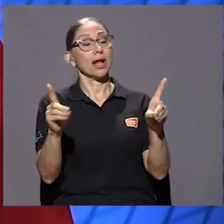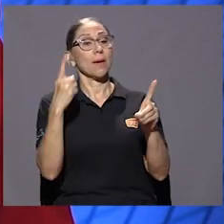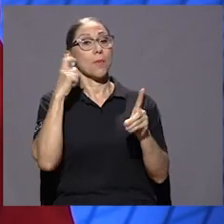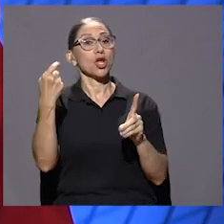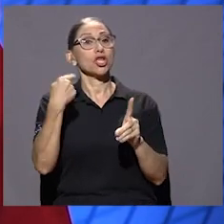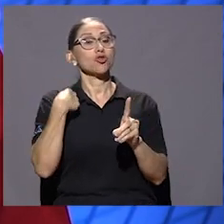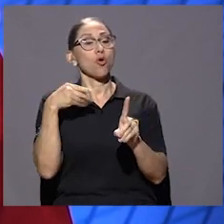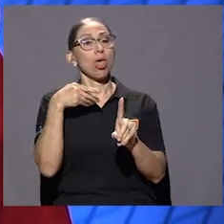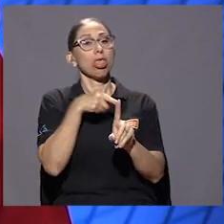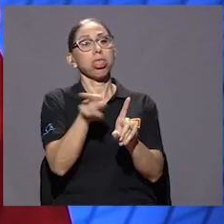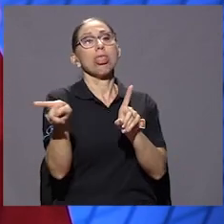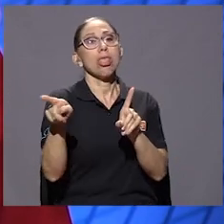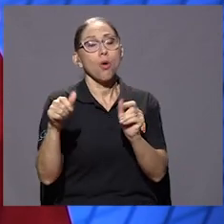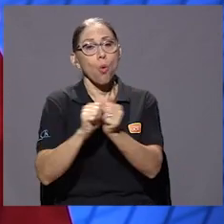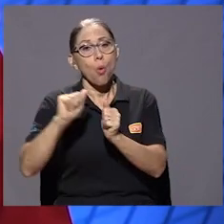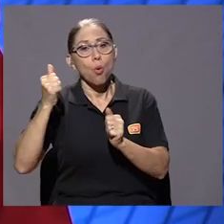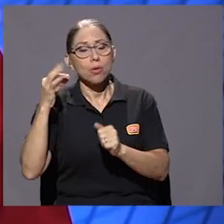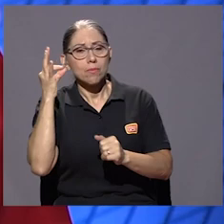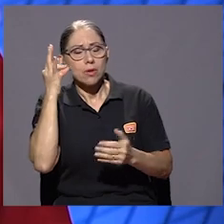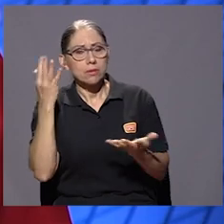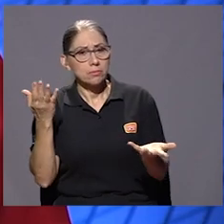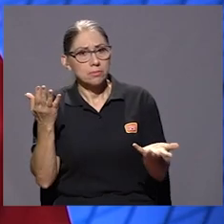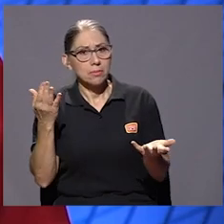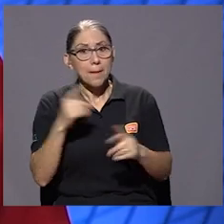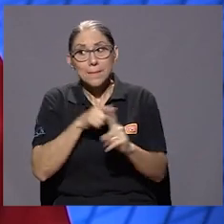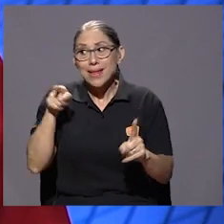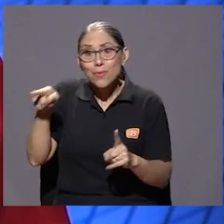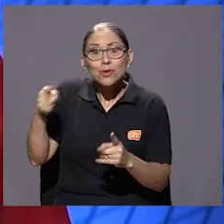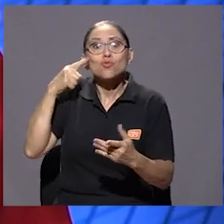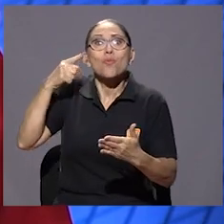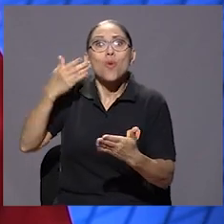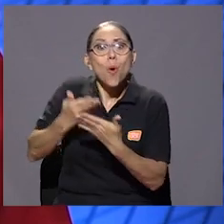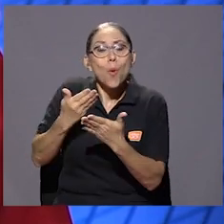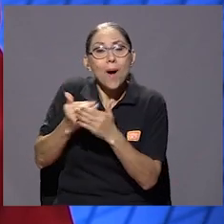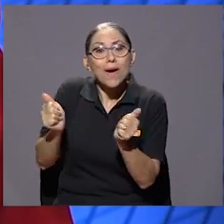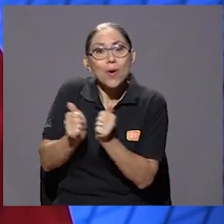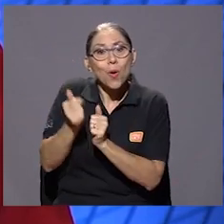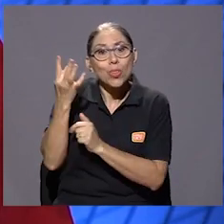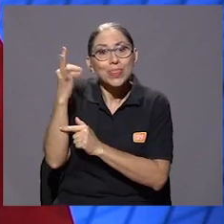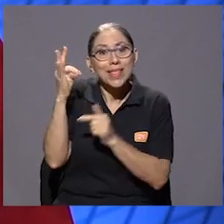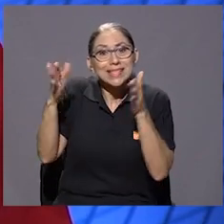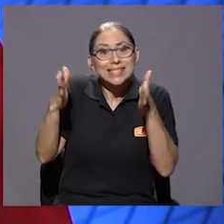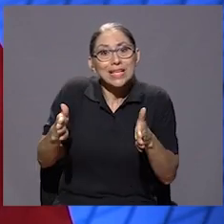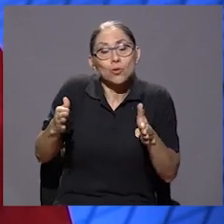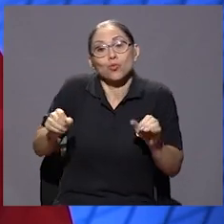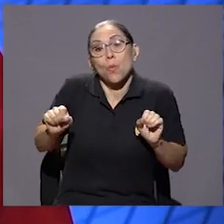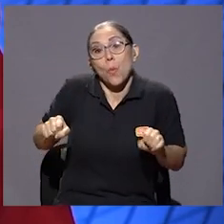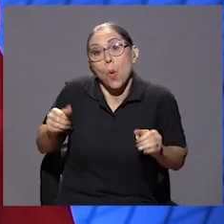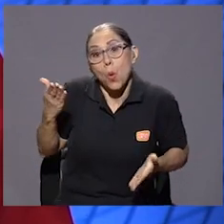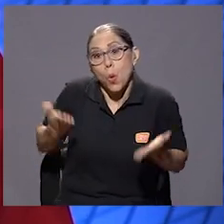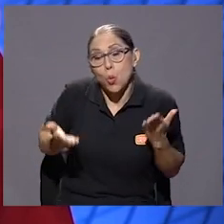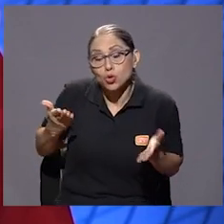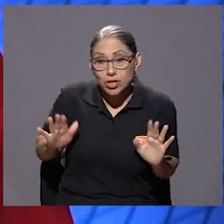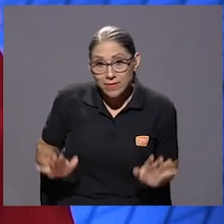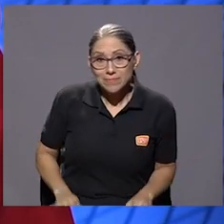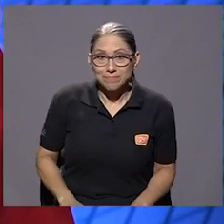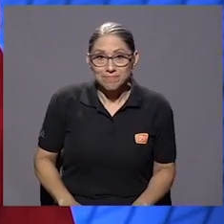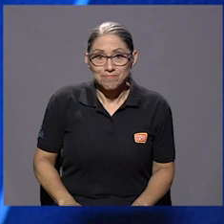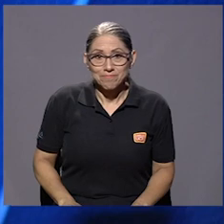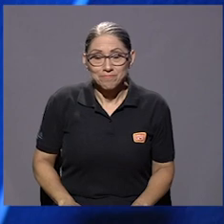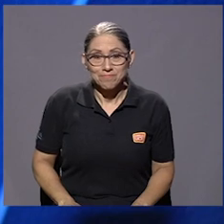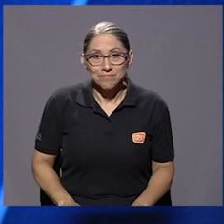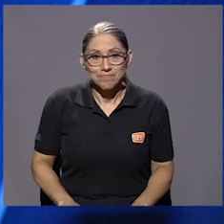la historia no es muy clara en ello, pero lo probaban con testigos. Muy posiblemente.